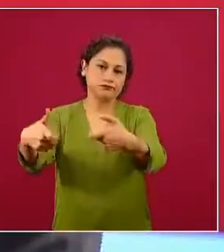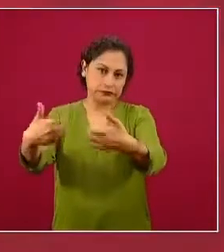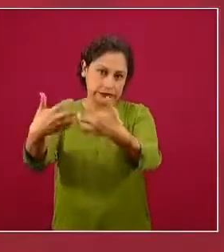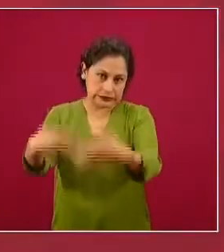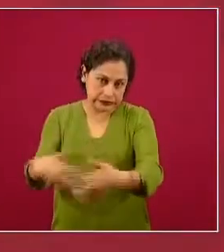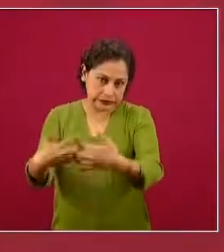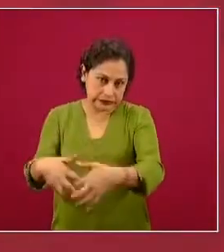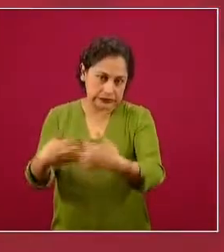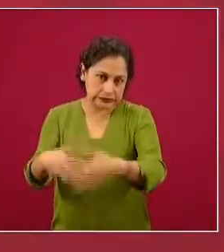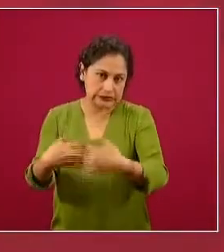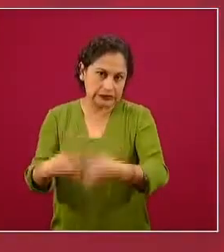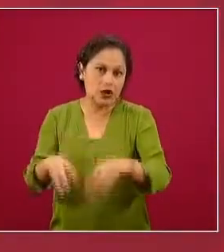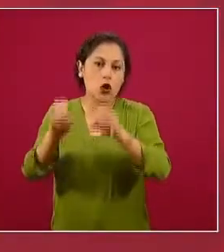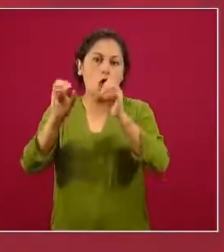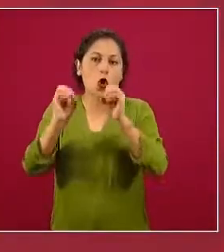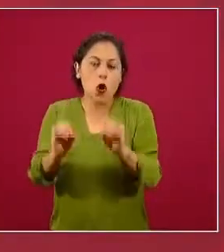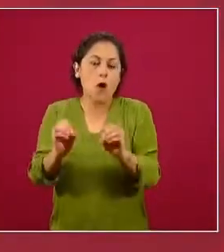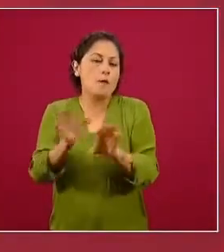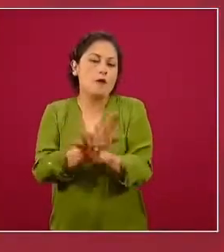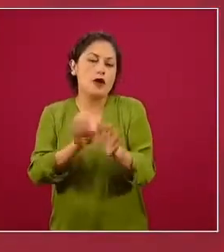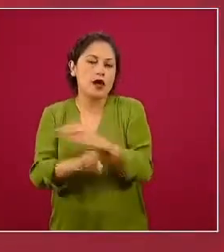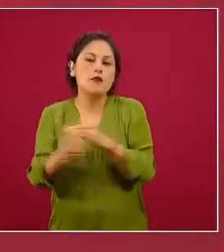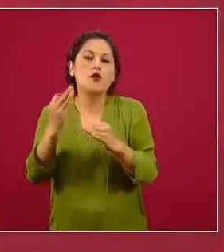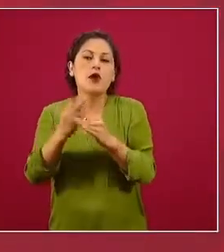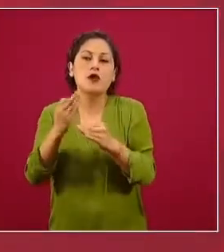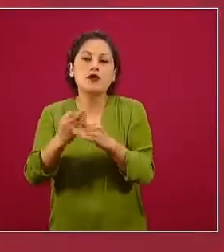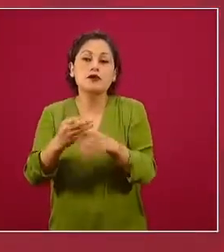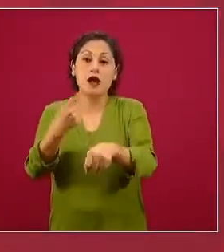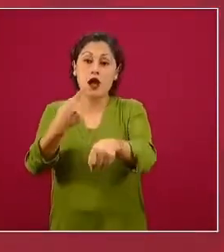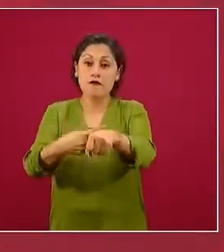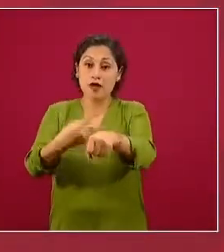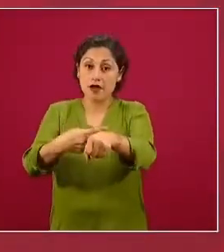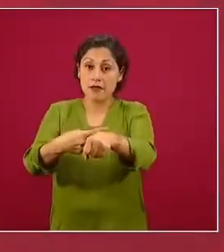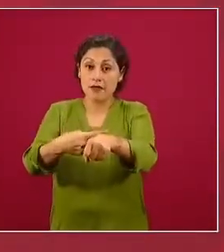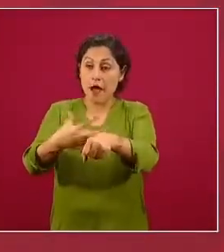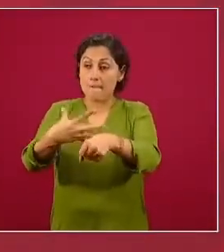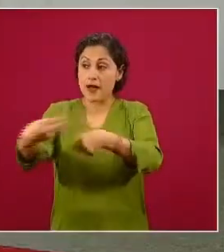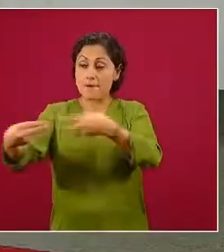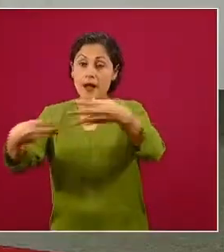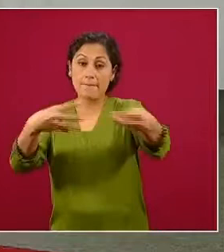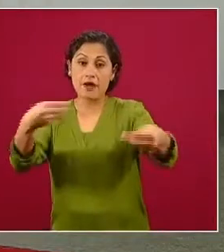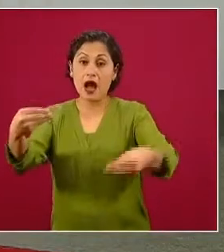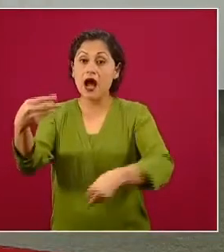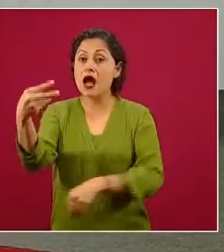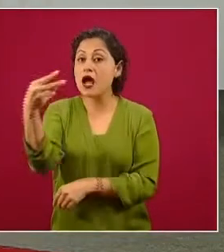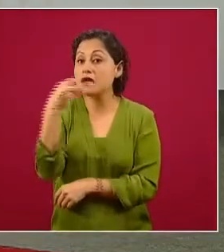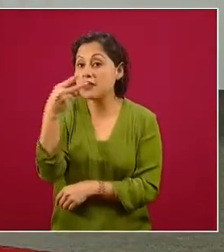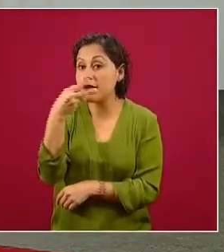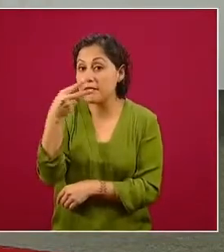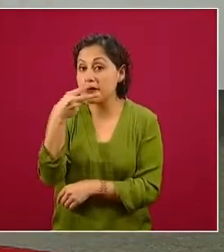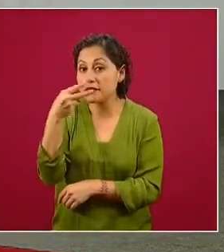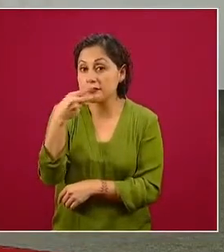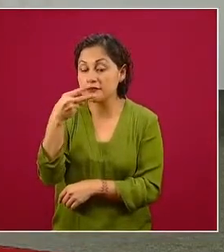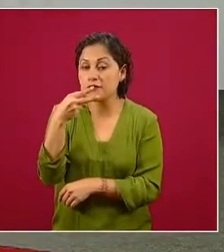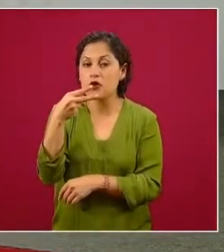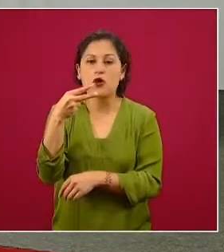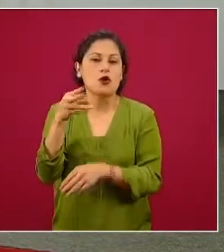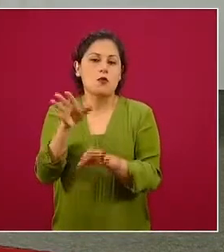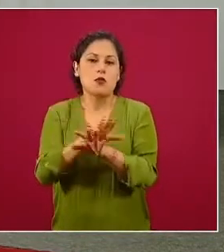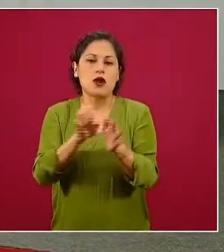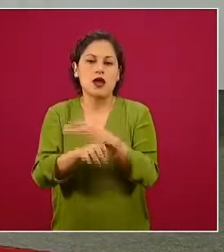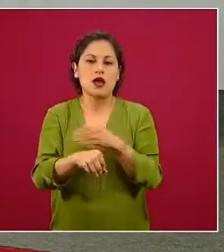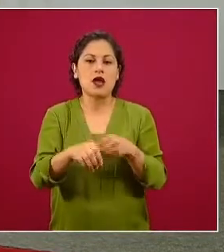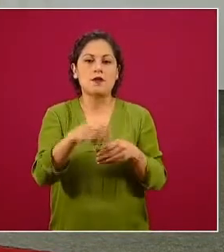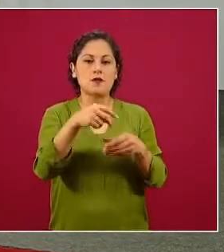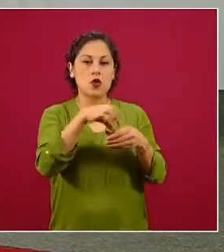tenemos la nueva epidemia del tabaquismo en los productos que no se consumen a partir de quemar el tabaco, que